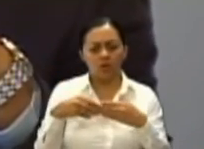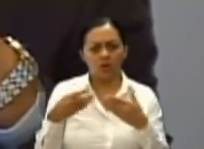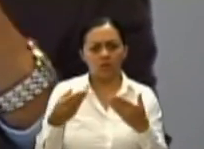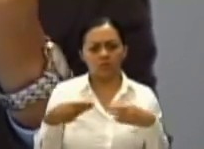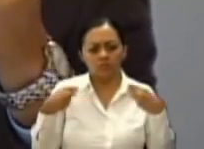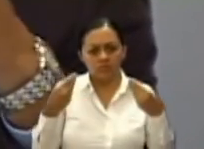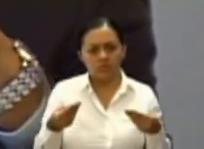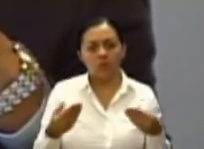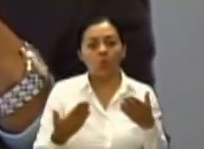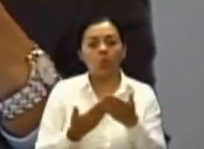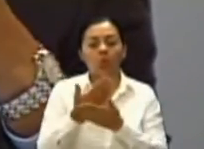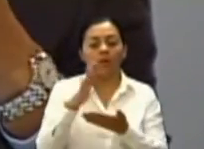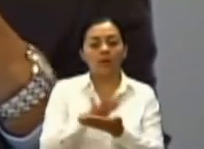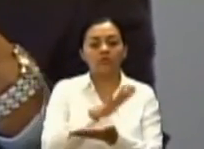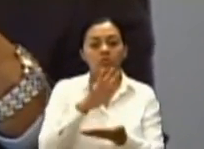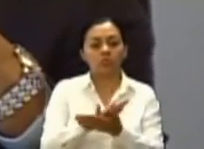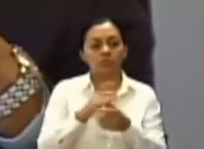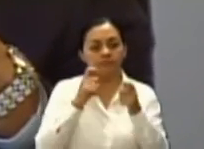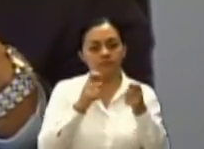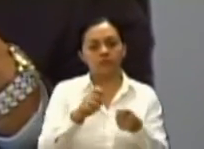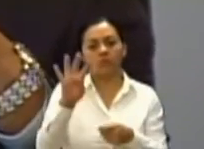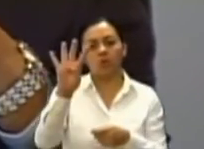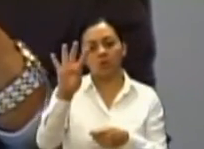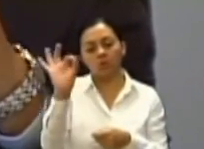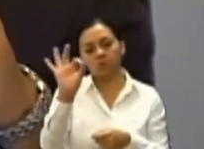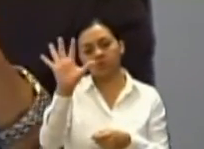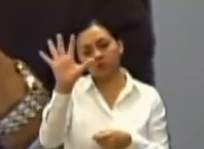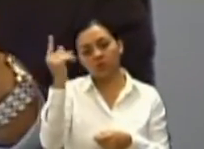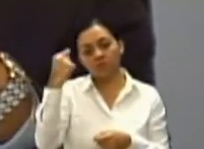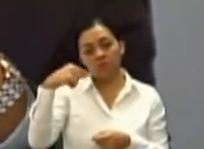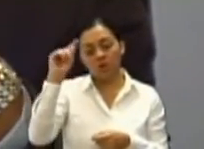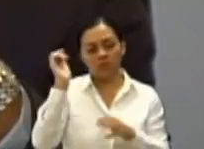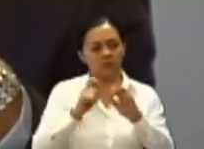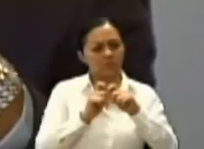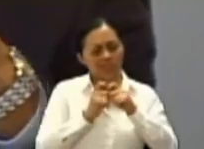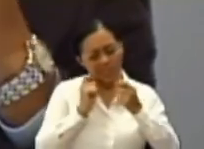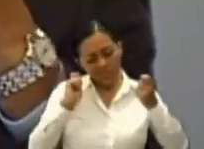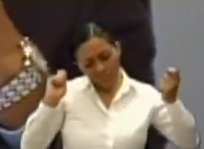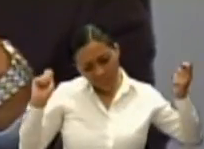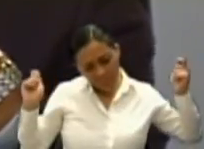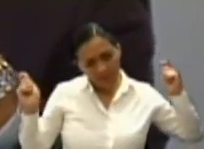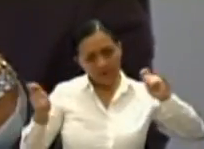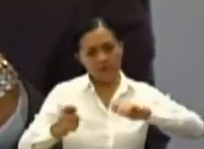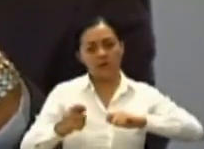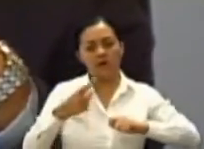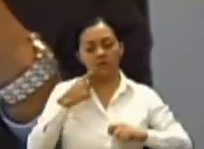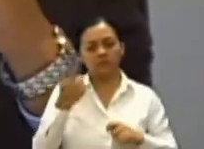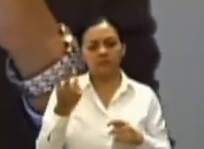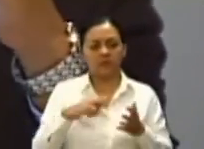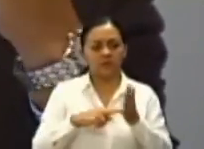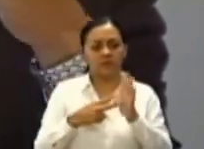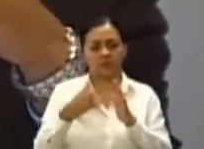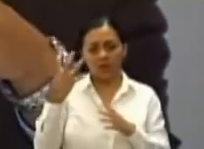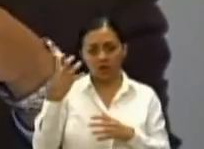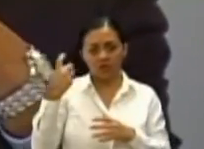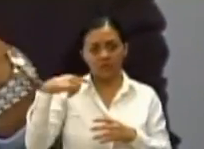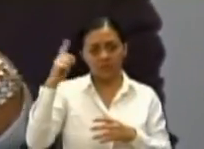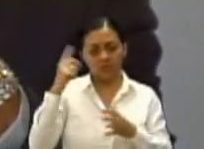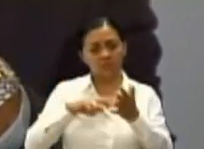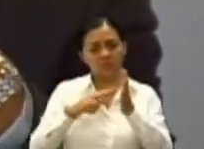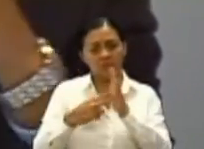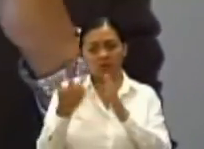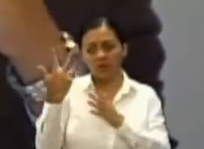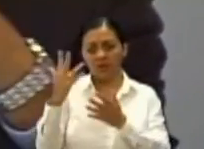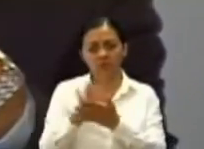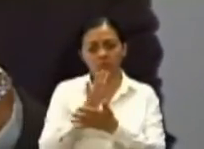milenio nos cuesta 45 millones o sea la repotenciación del vicente rocafuerte nos cuesta 3 escuela del milenio la del